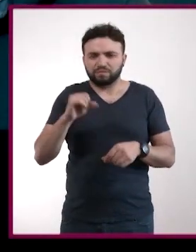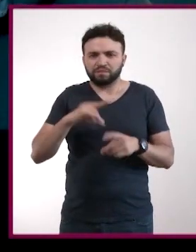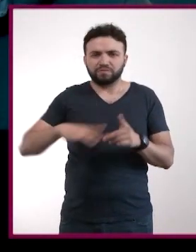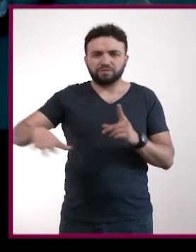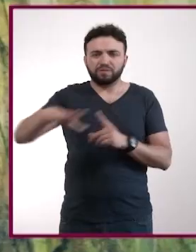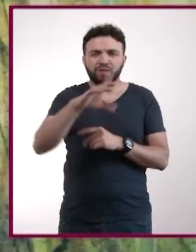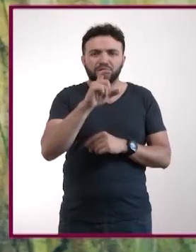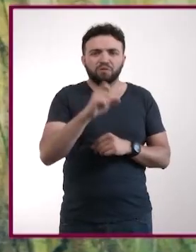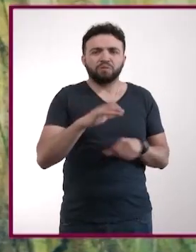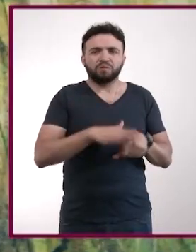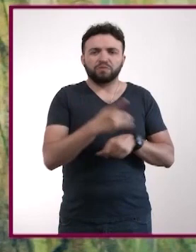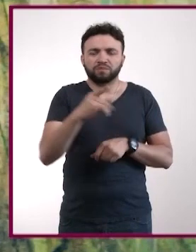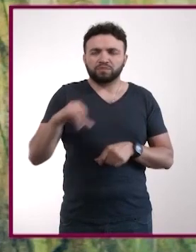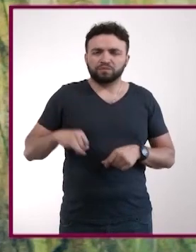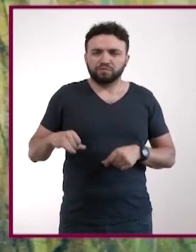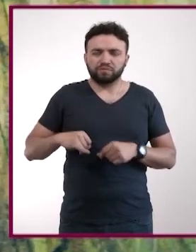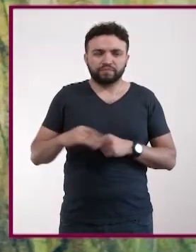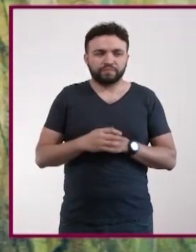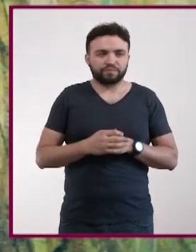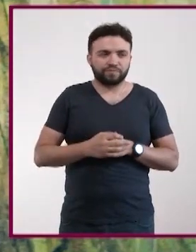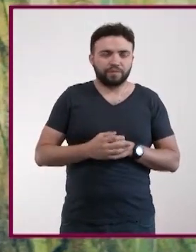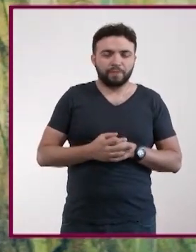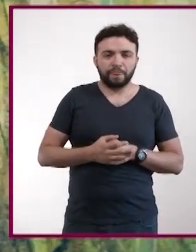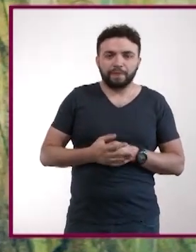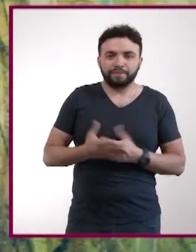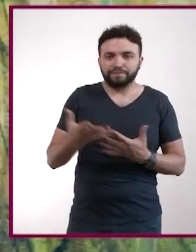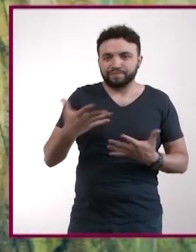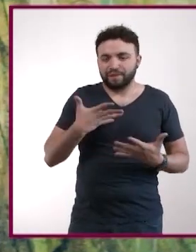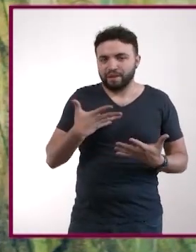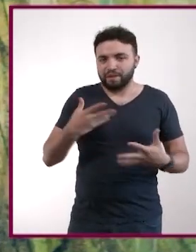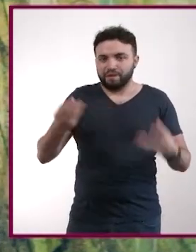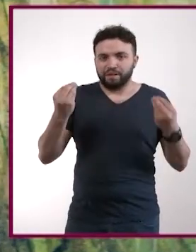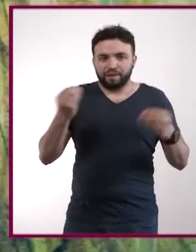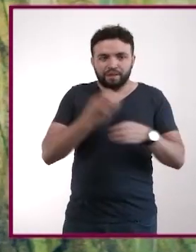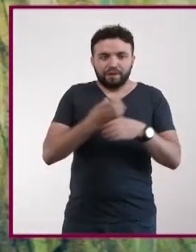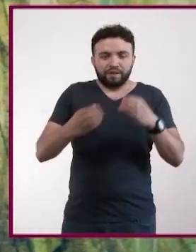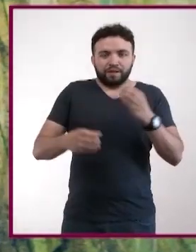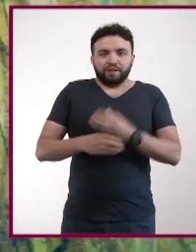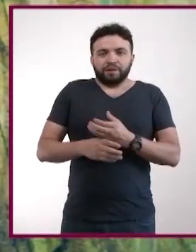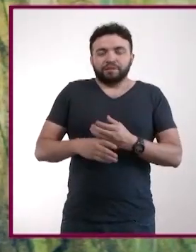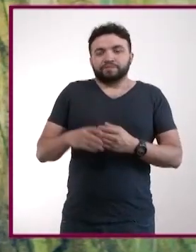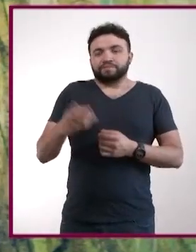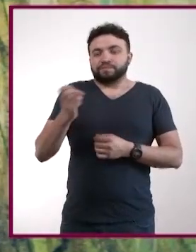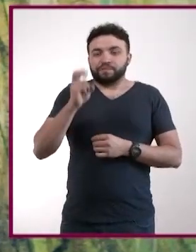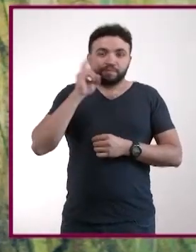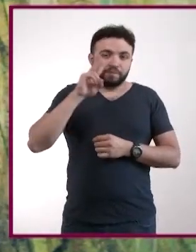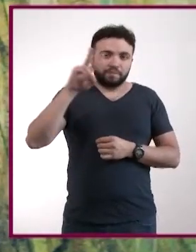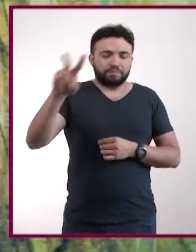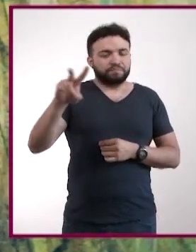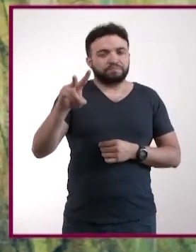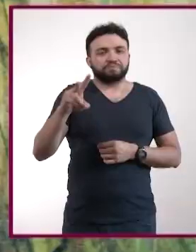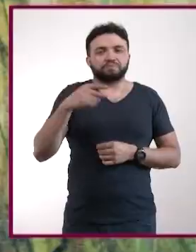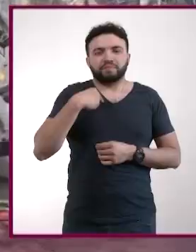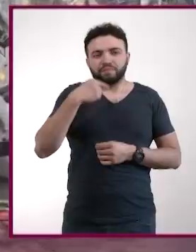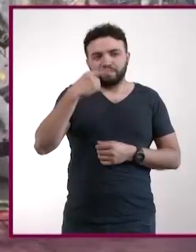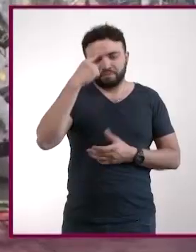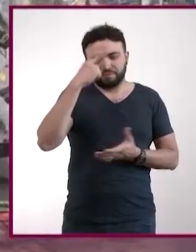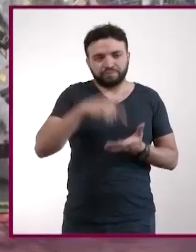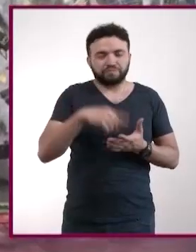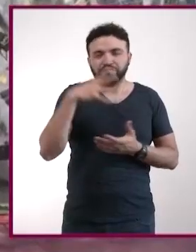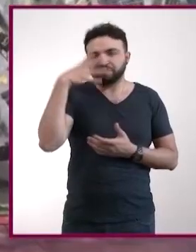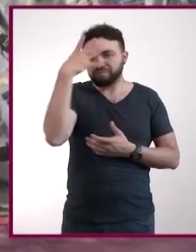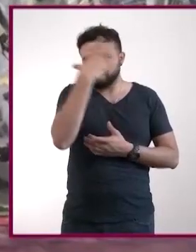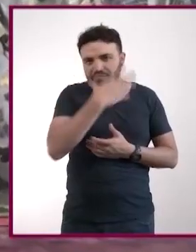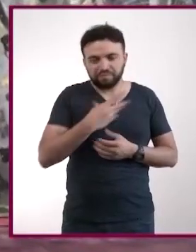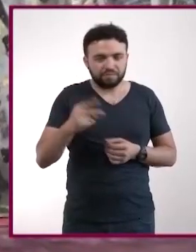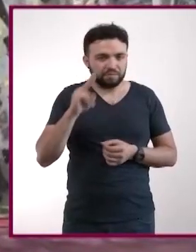manglares? Y pues hay muchas cosas. Visualmente me parecen bellísimos,